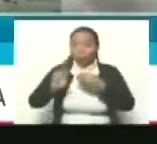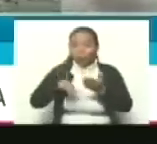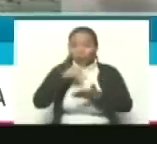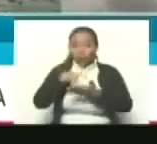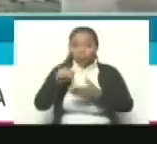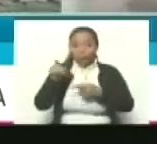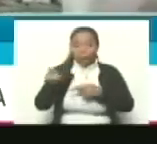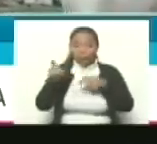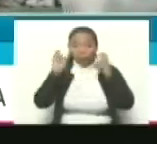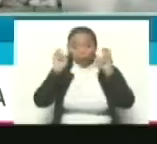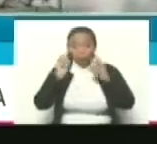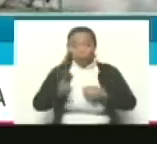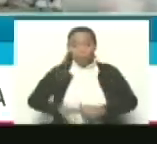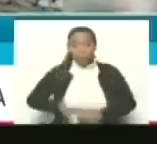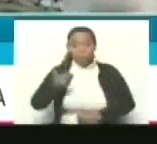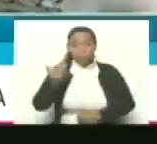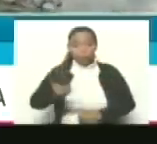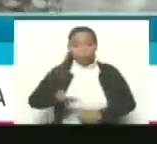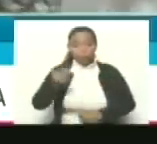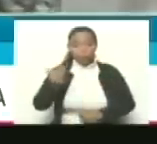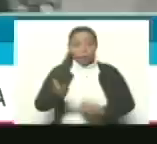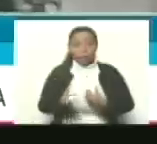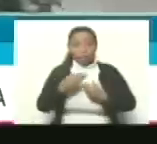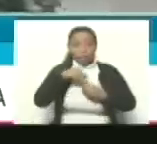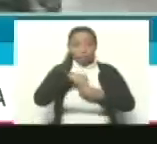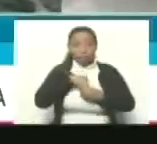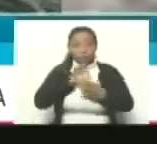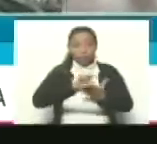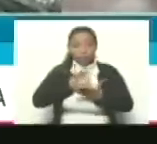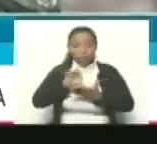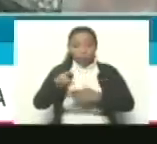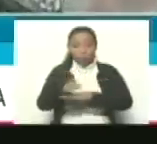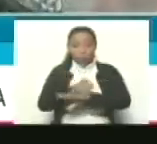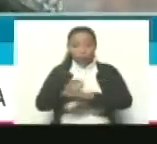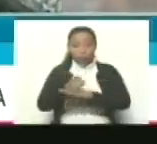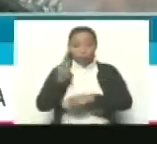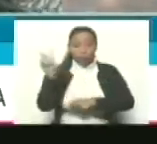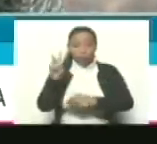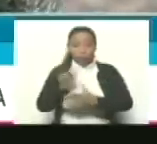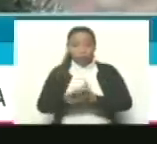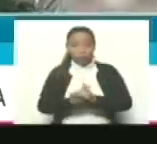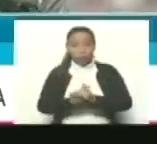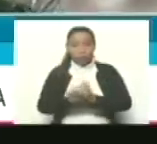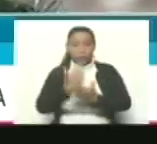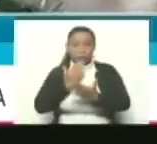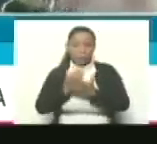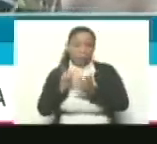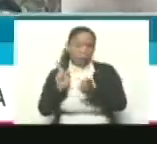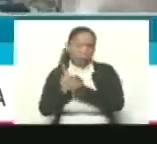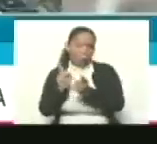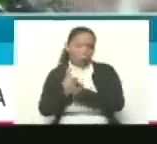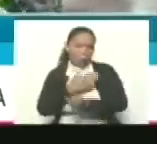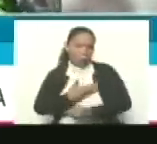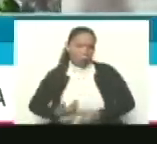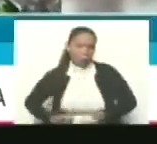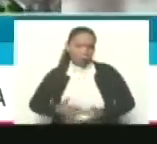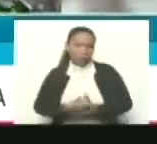uno de los elementos fundamentales dentro de la estrategia del gobierno bolivariano. Y si me permite rápidamente, presidente,